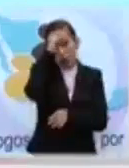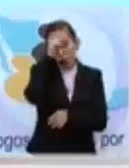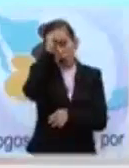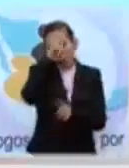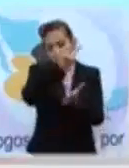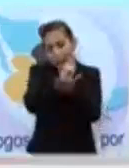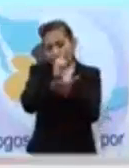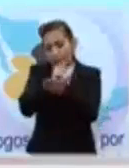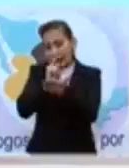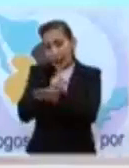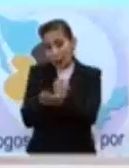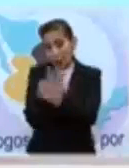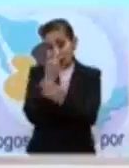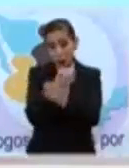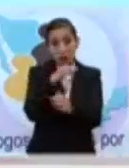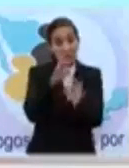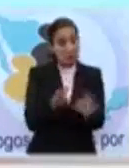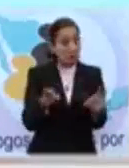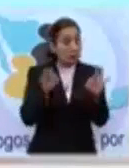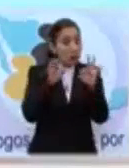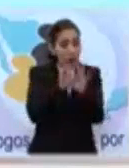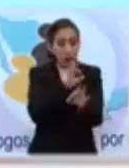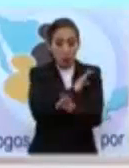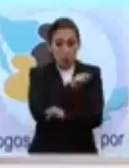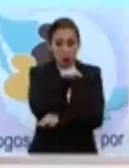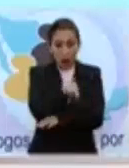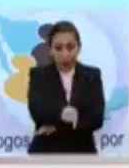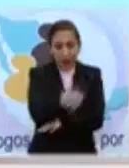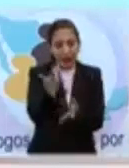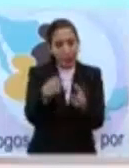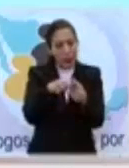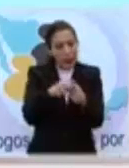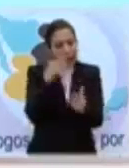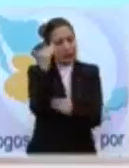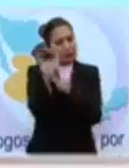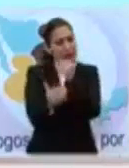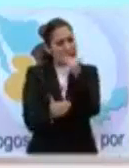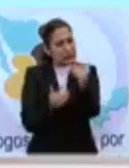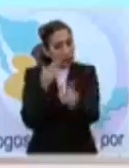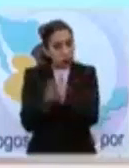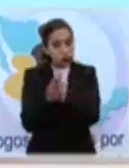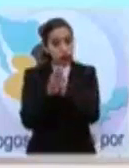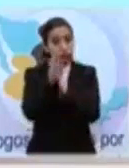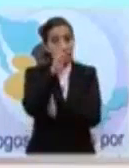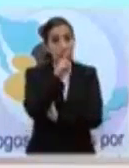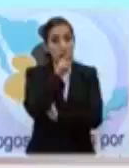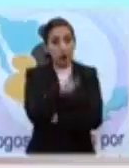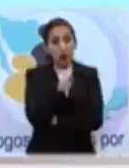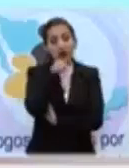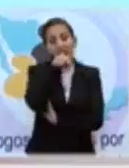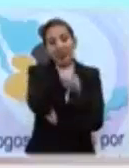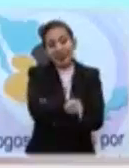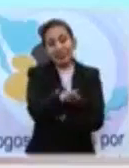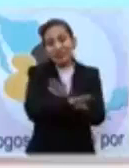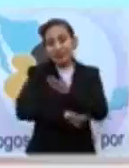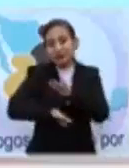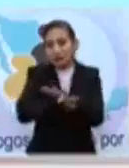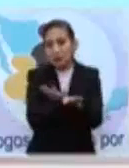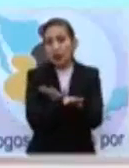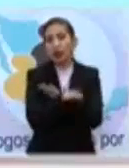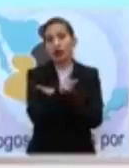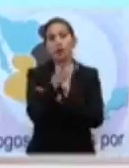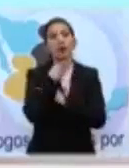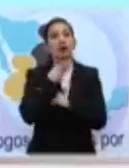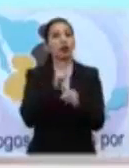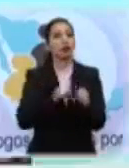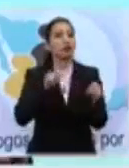reformas estructurales muy importantes que pueden detonar un proceso de crecimiento mucho mayor, es esencial que la